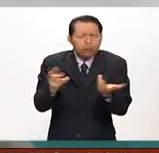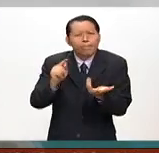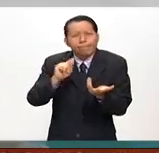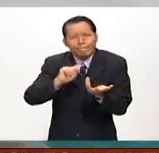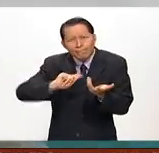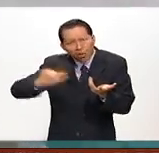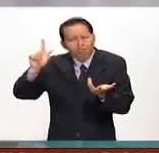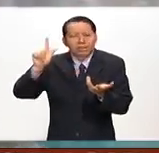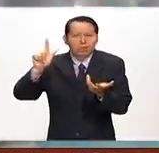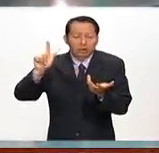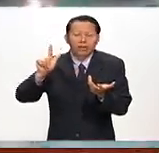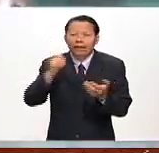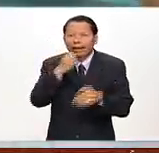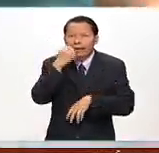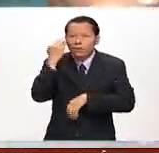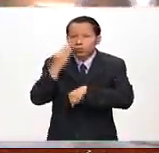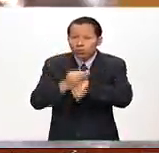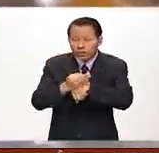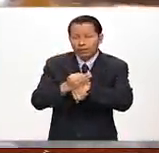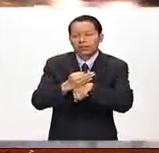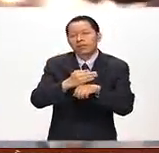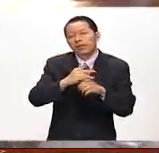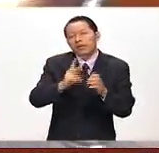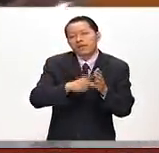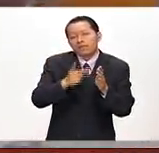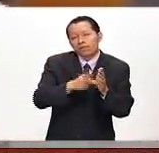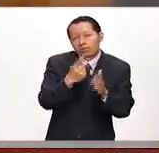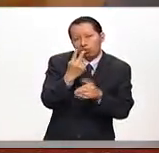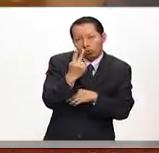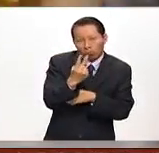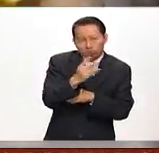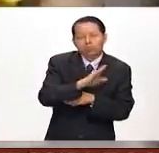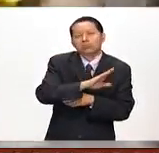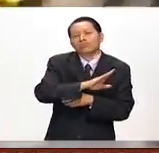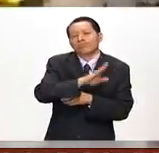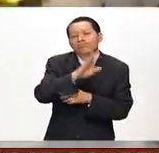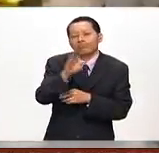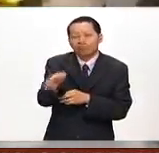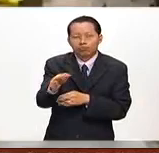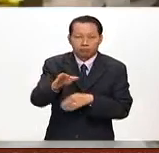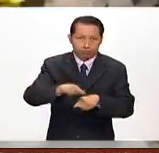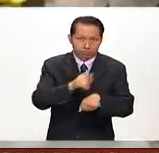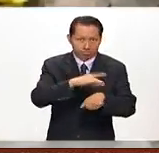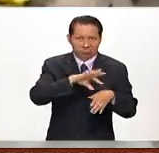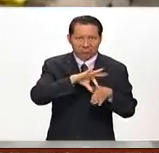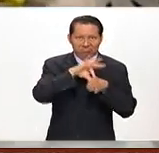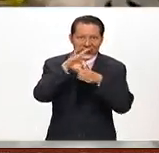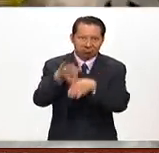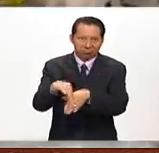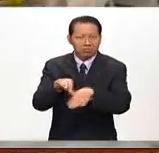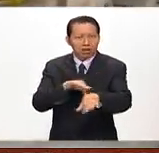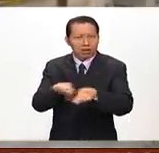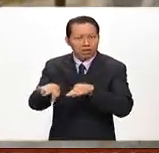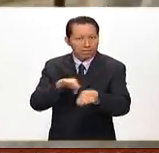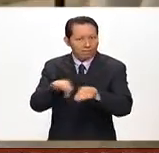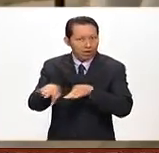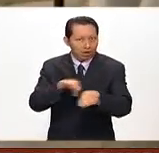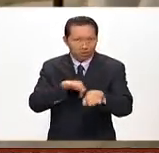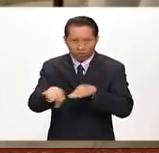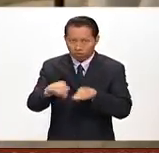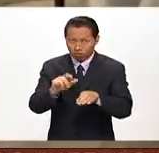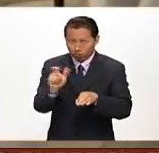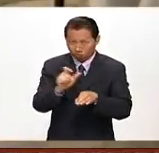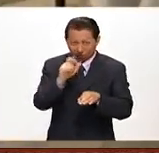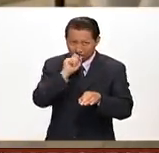chicos se van de prácticas en 2 ocasiones en toda su carrera. ¿Por qué? Porque nosotros los llevamos al mundo laboral desde que están ellos